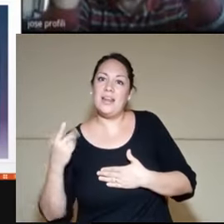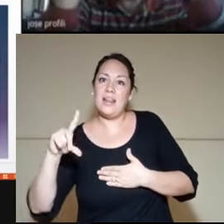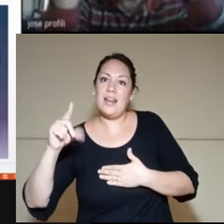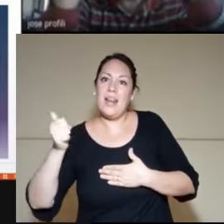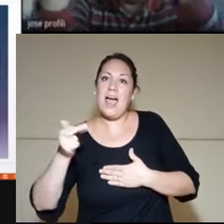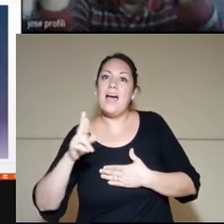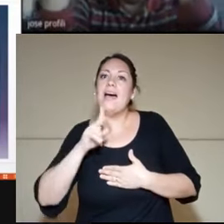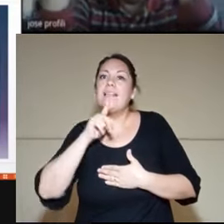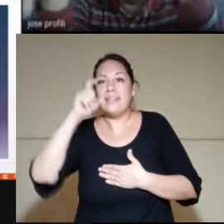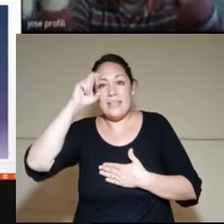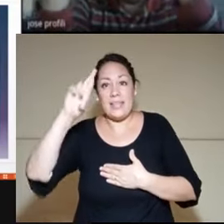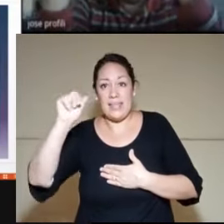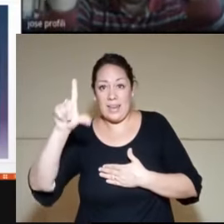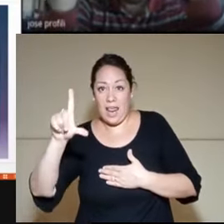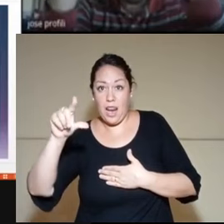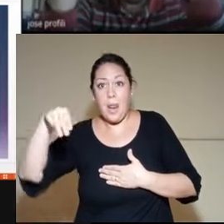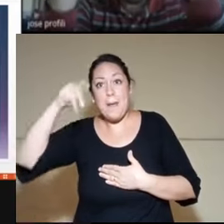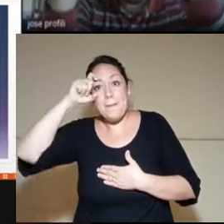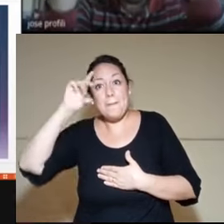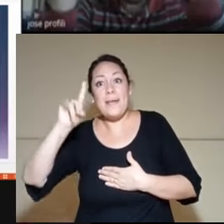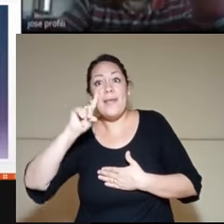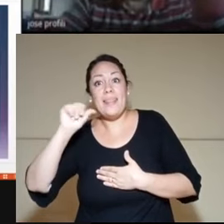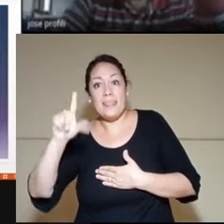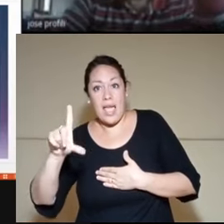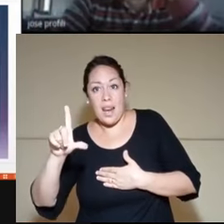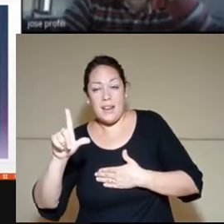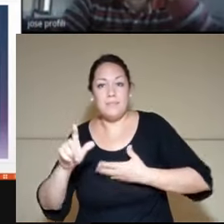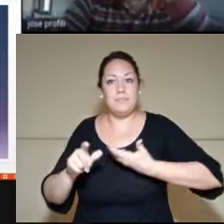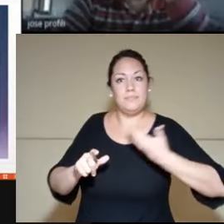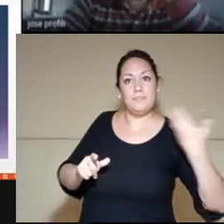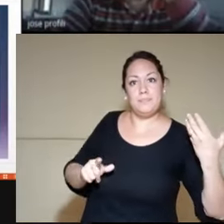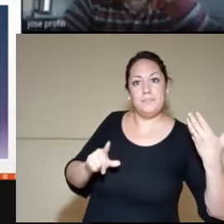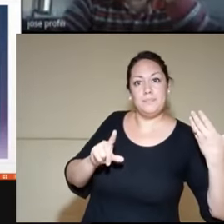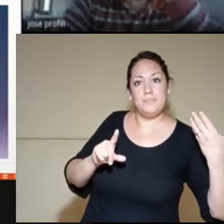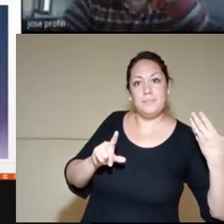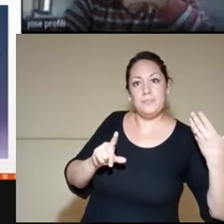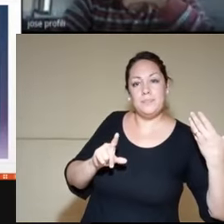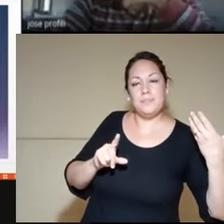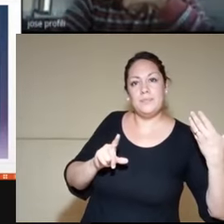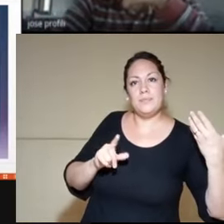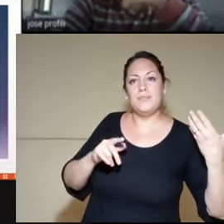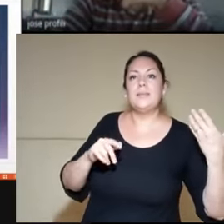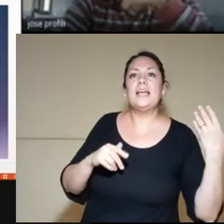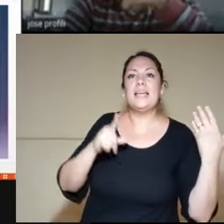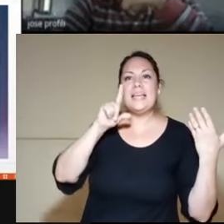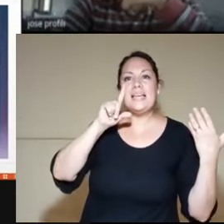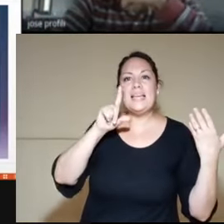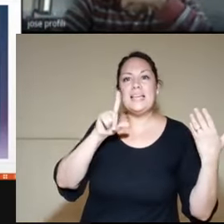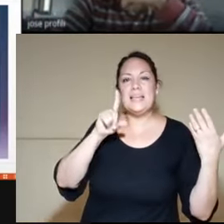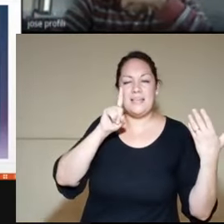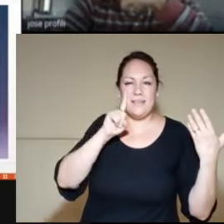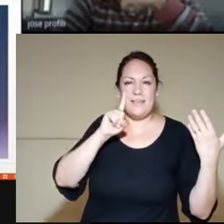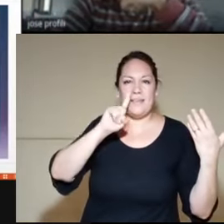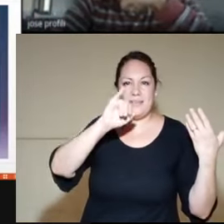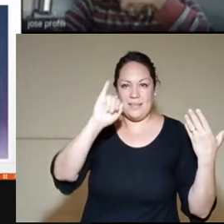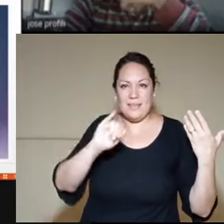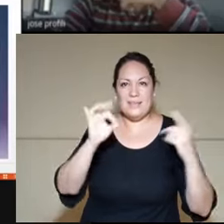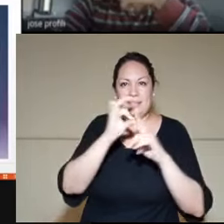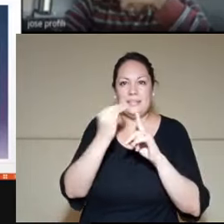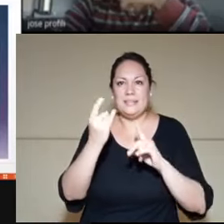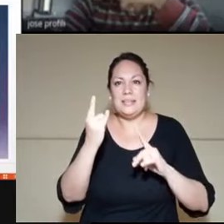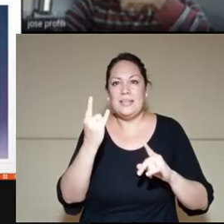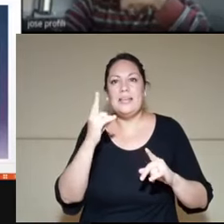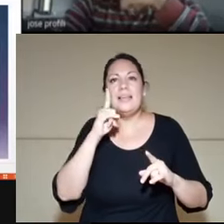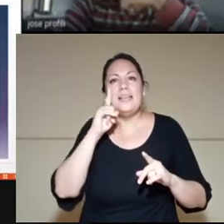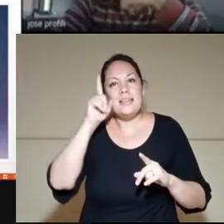el lateral medial o derecho-izquierdo. ¿Por qué es importante esto? Porque va a pasar que